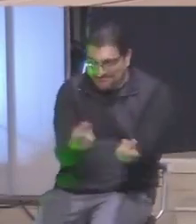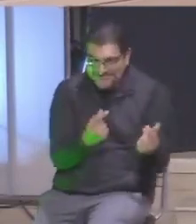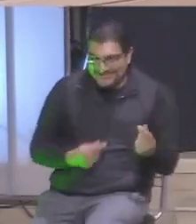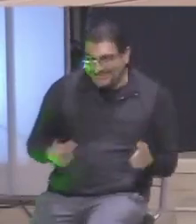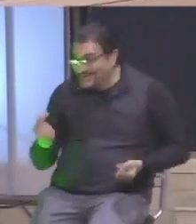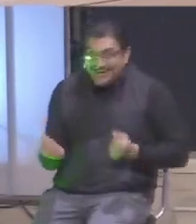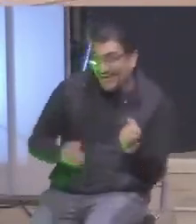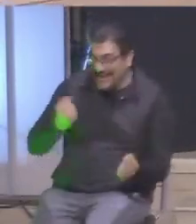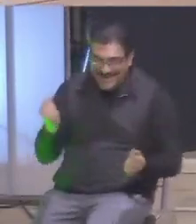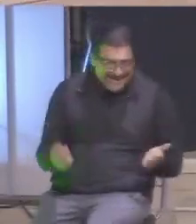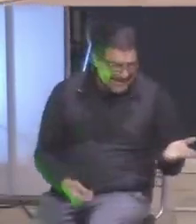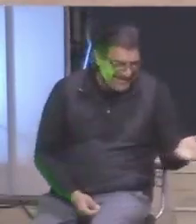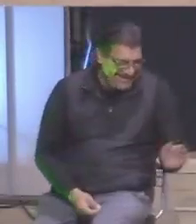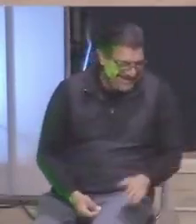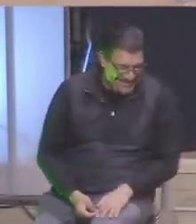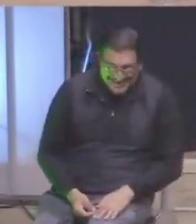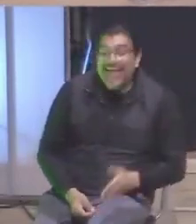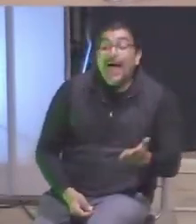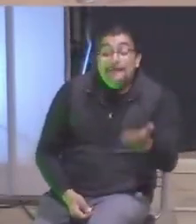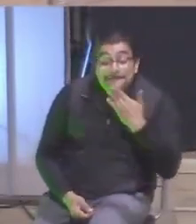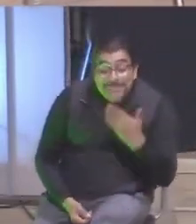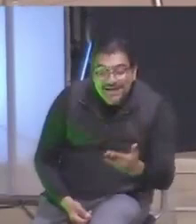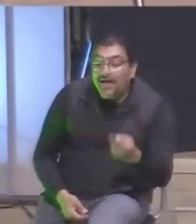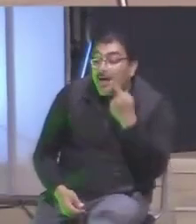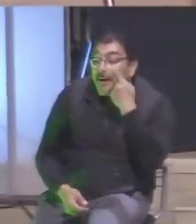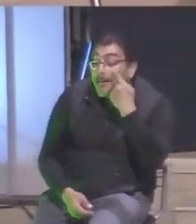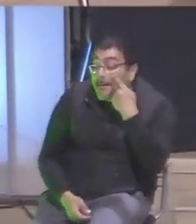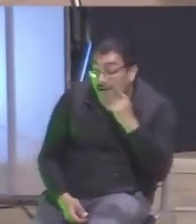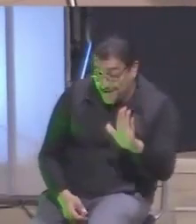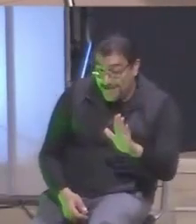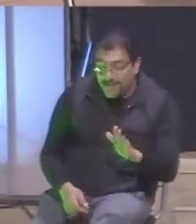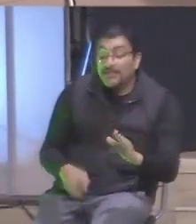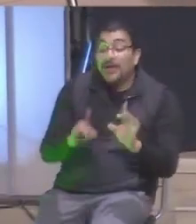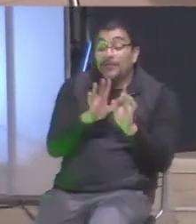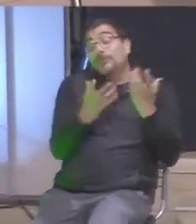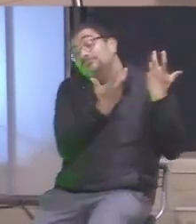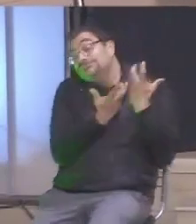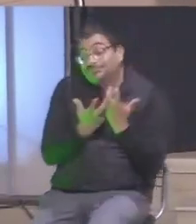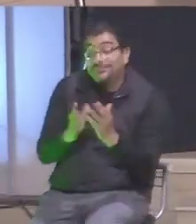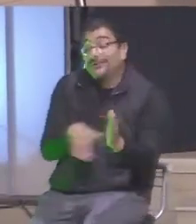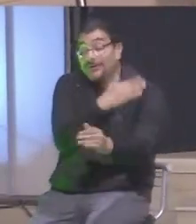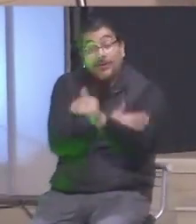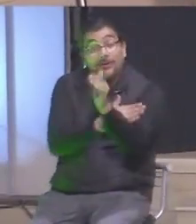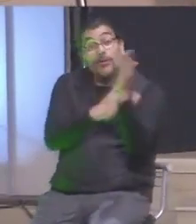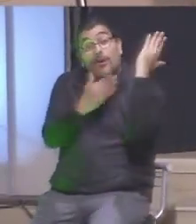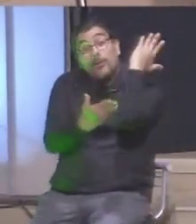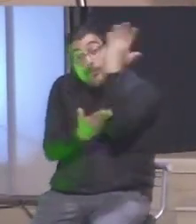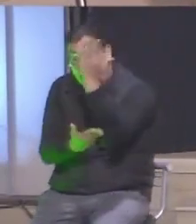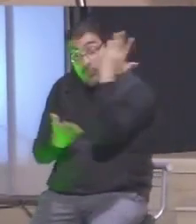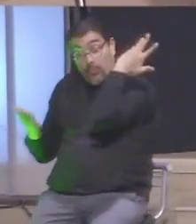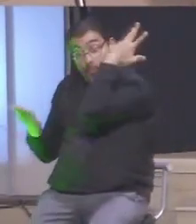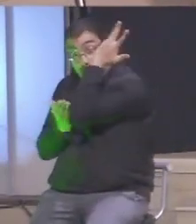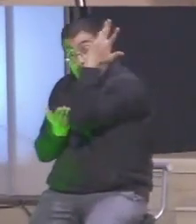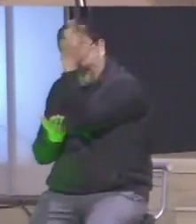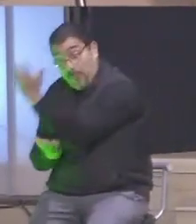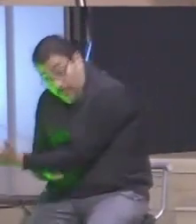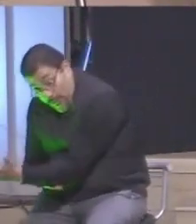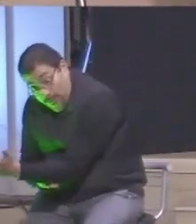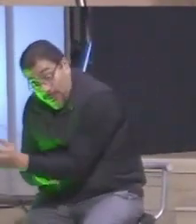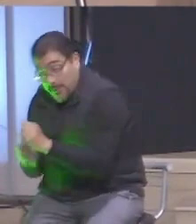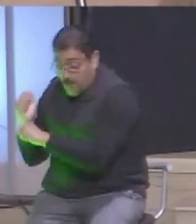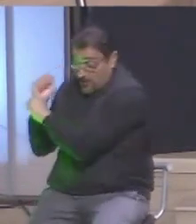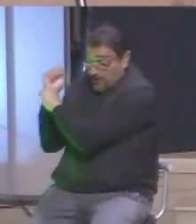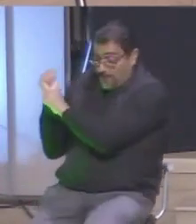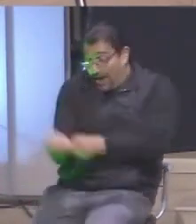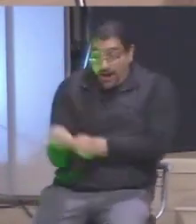rápido y aconteció aquí viene la parte buena pongan la atención y aconteció que mientras uno derribaba un árbol Se le